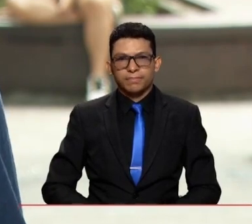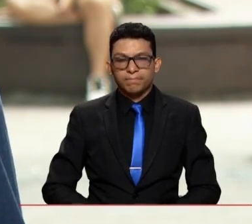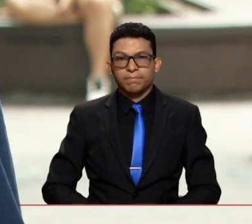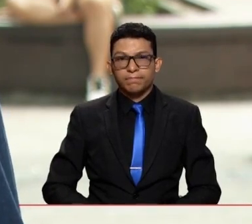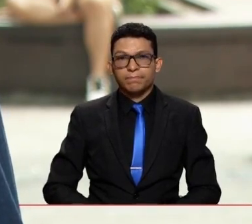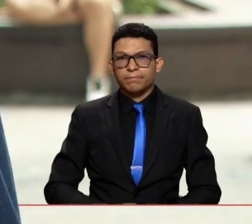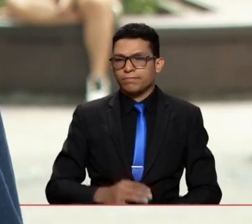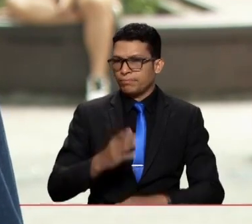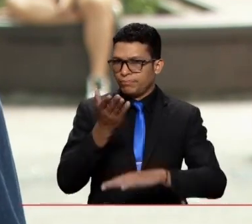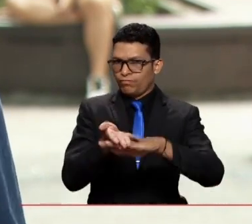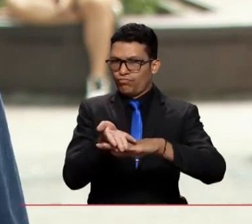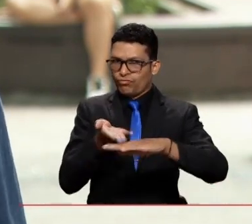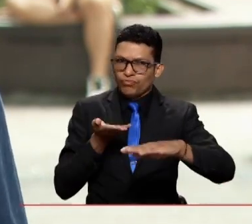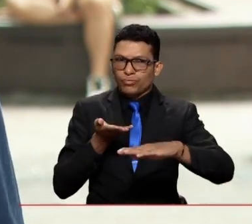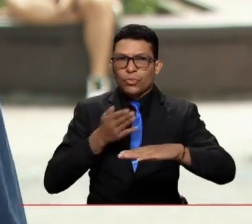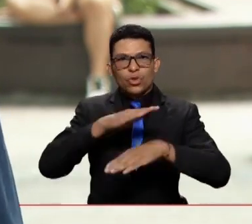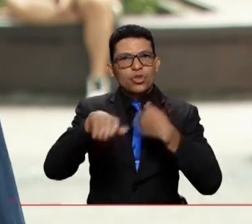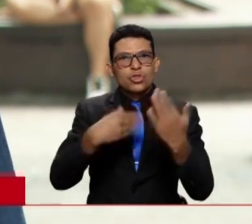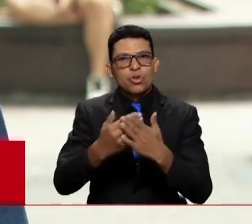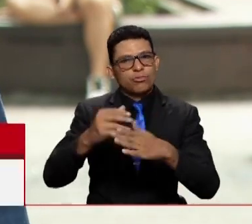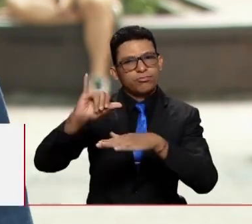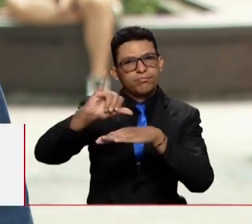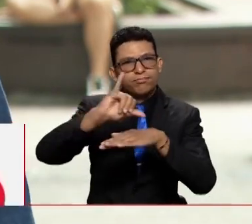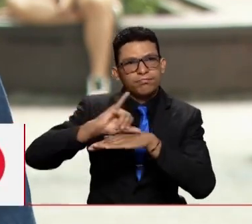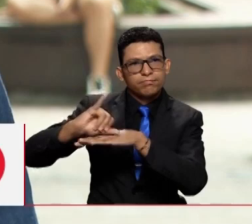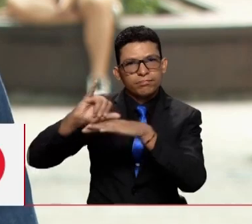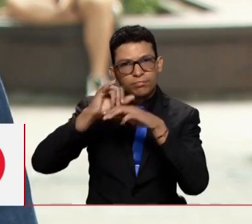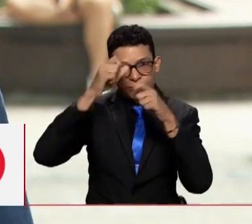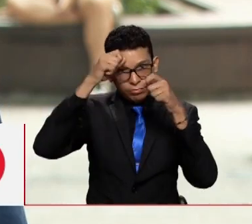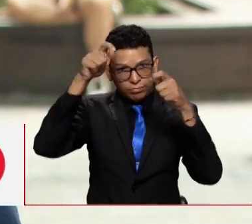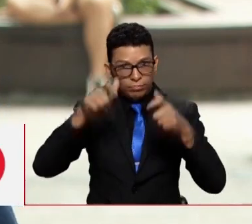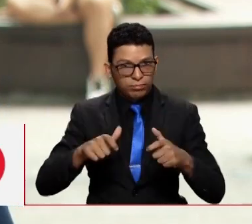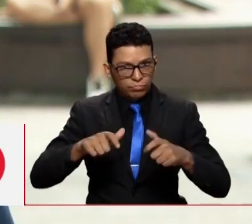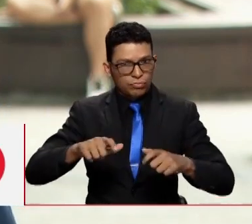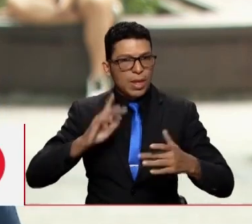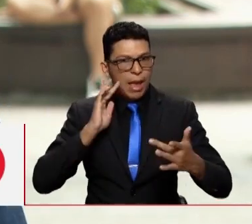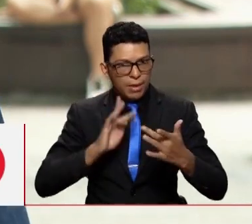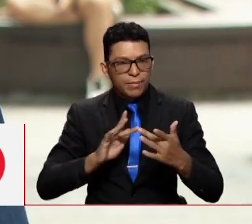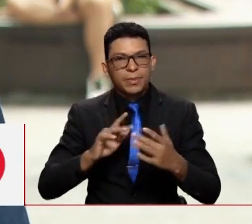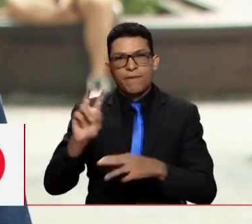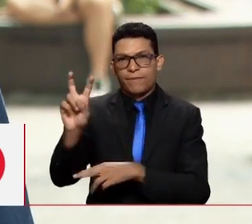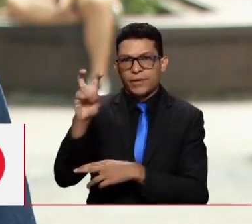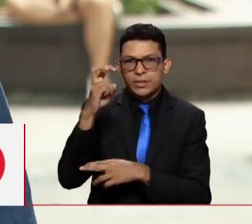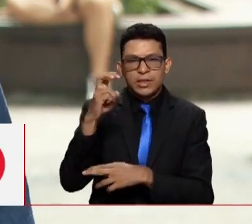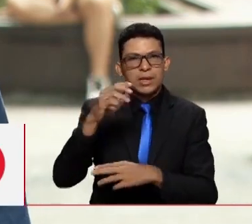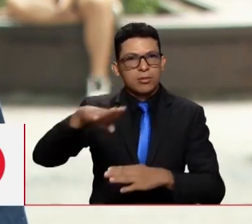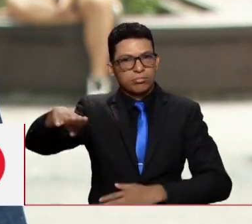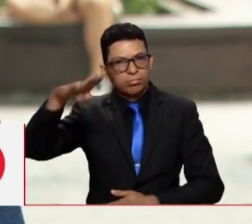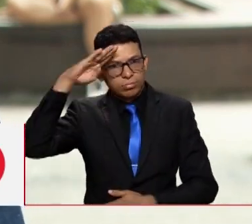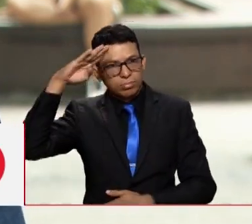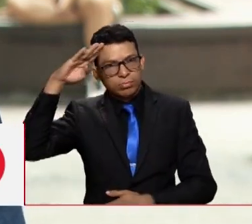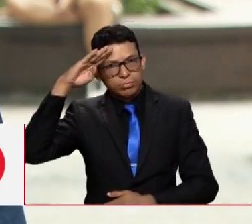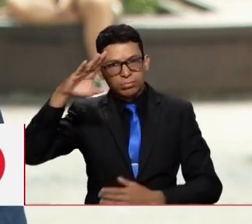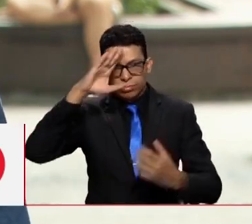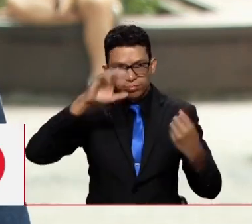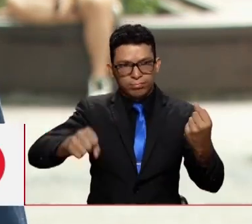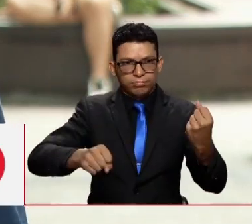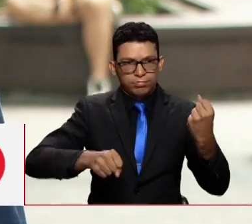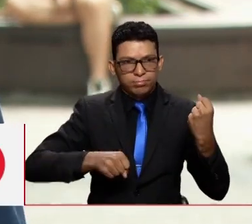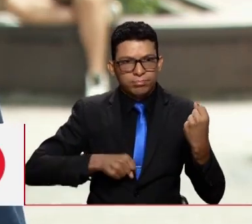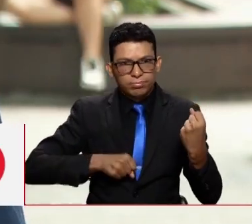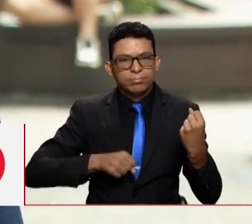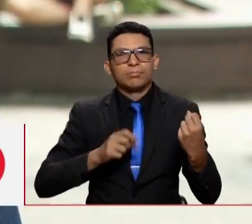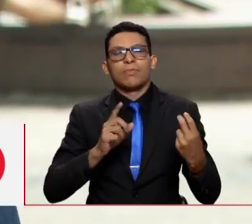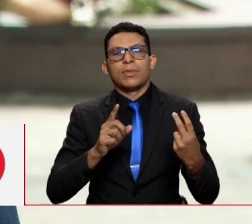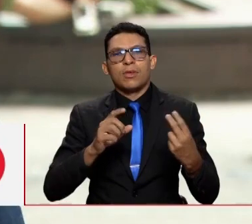Se demanda que todas las instituciones del Estado, la Fiscalía, la Policía, el Ejército,